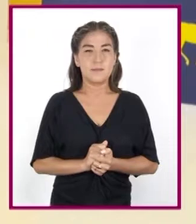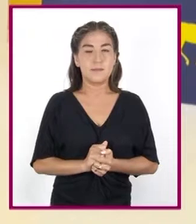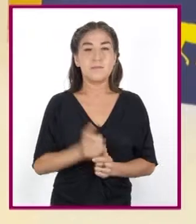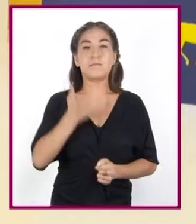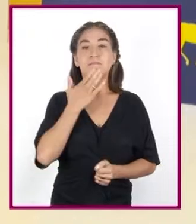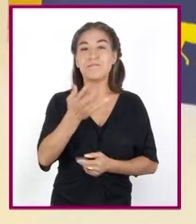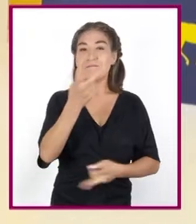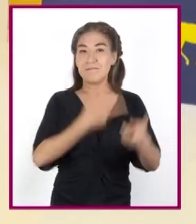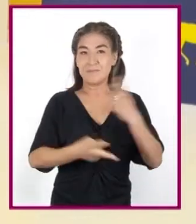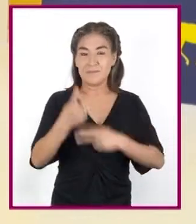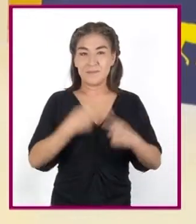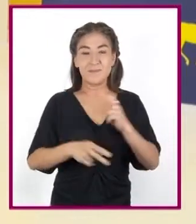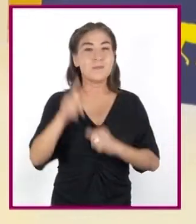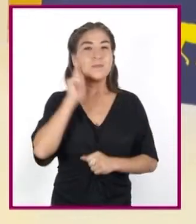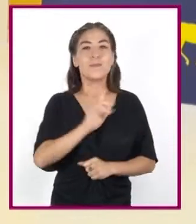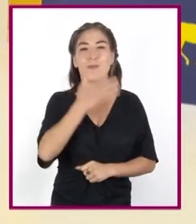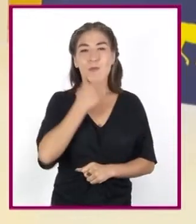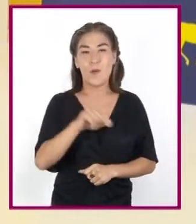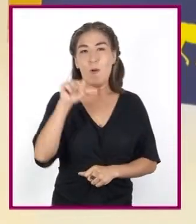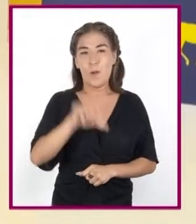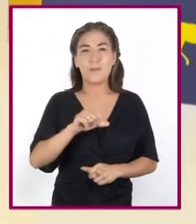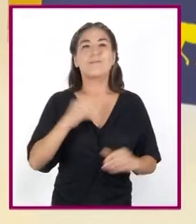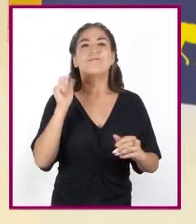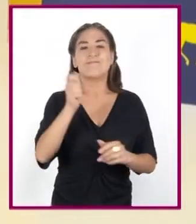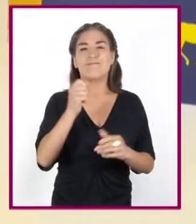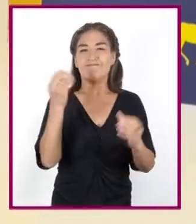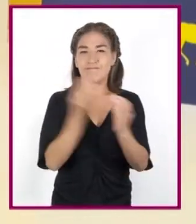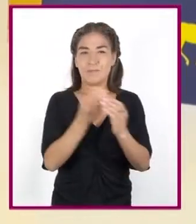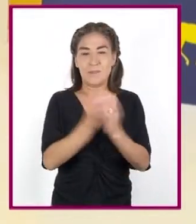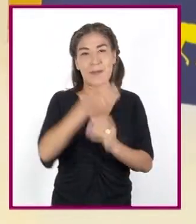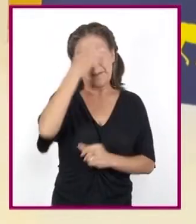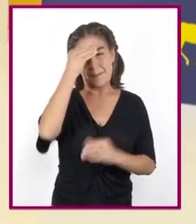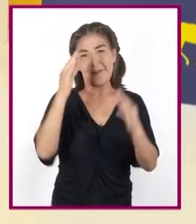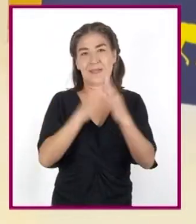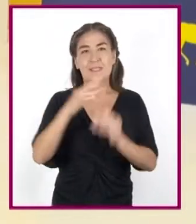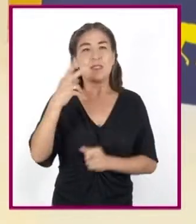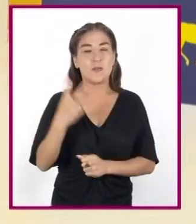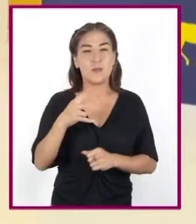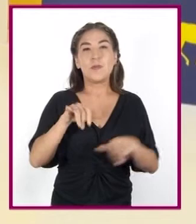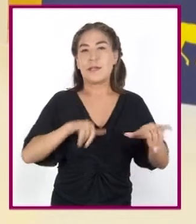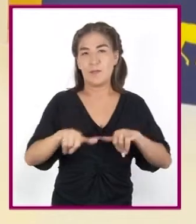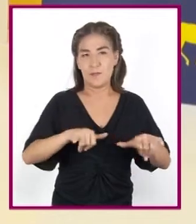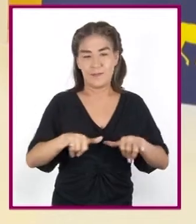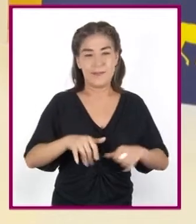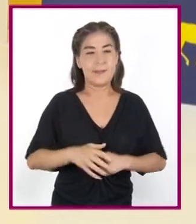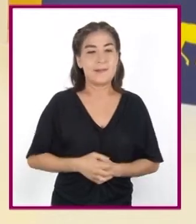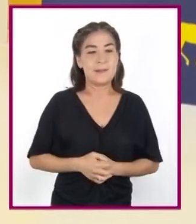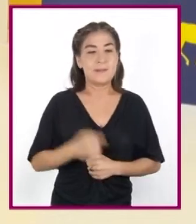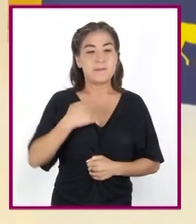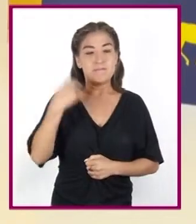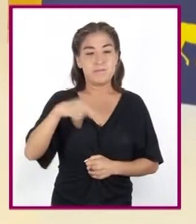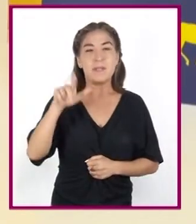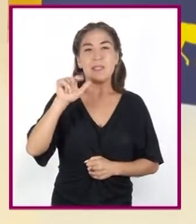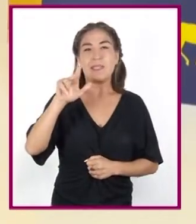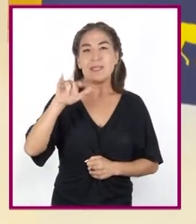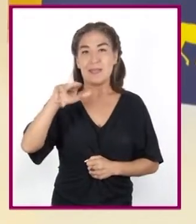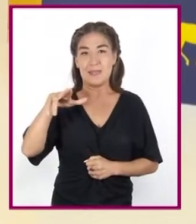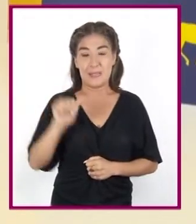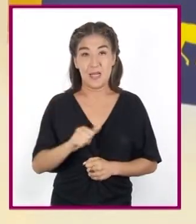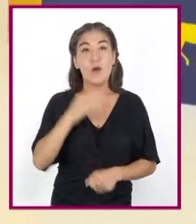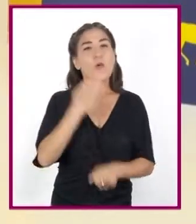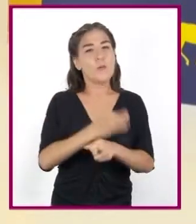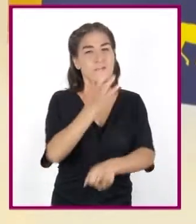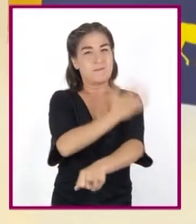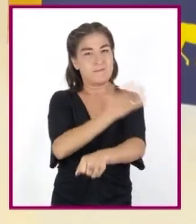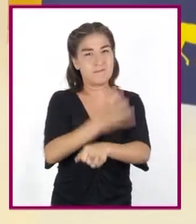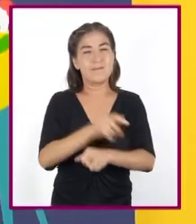Bienvenidas y bienvenidos a una emisión más de Aprende en Casa 2, Geografía. Soy Liliana Hernández y les acompañaré